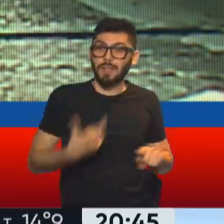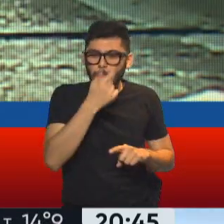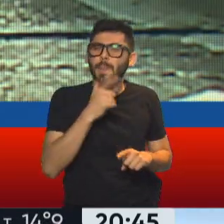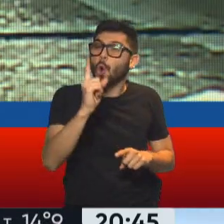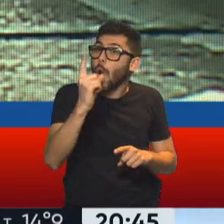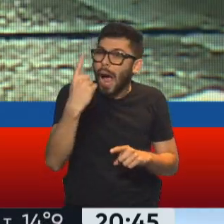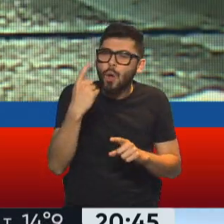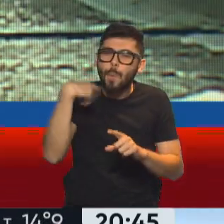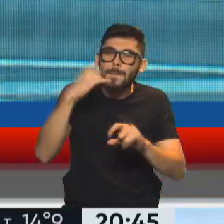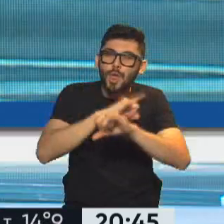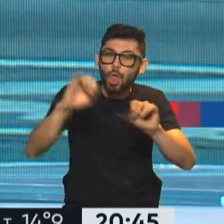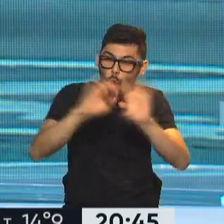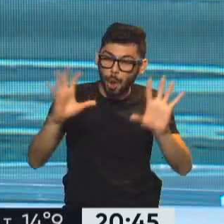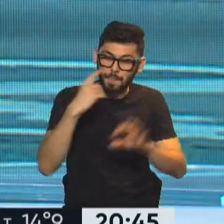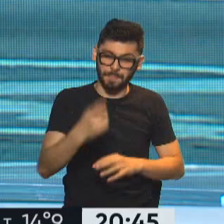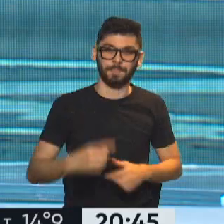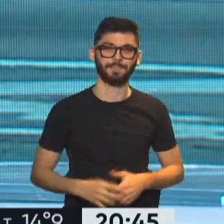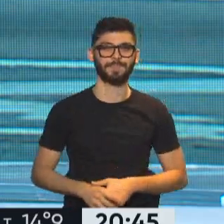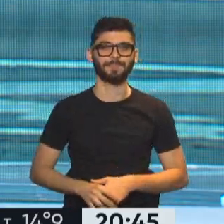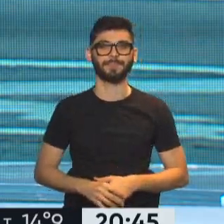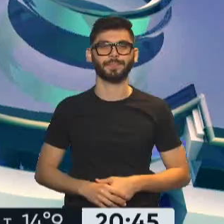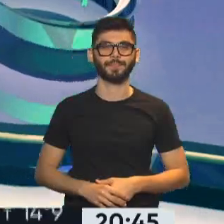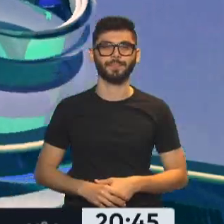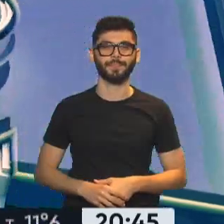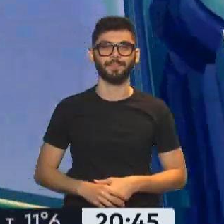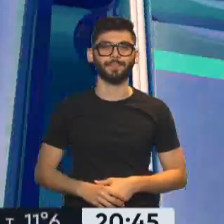para compartir al respecto, Bien. Lo vemos.